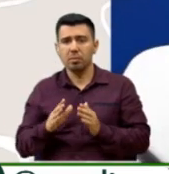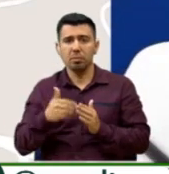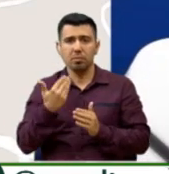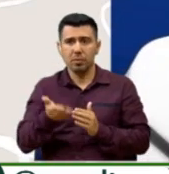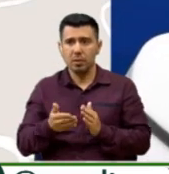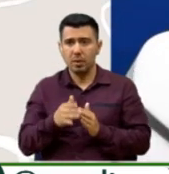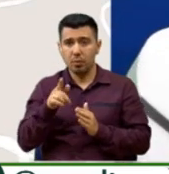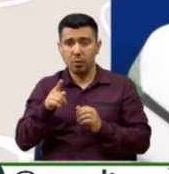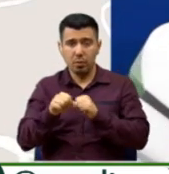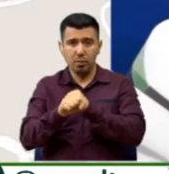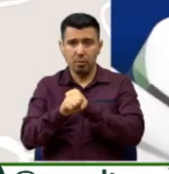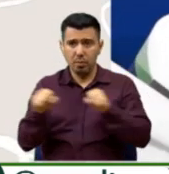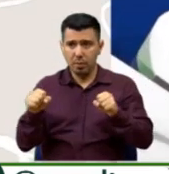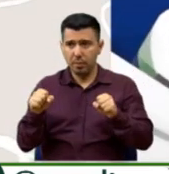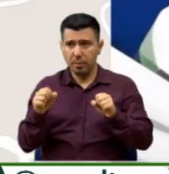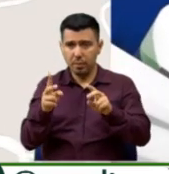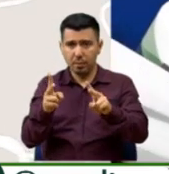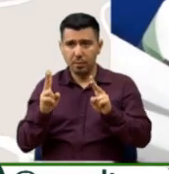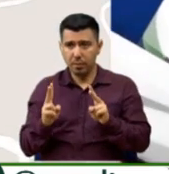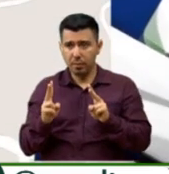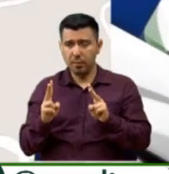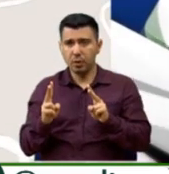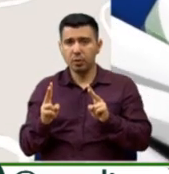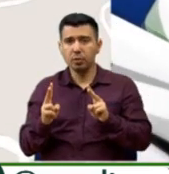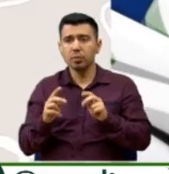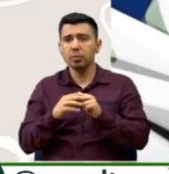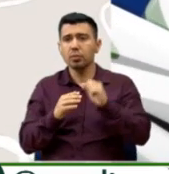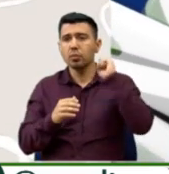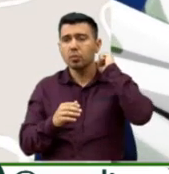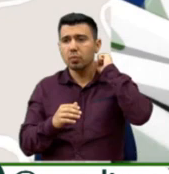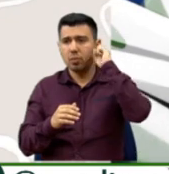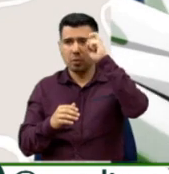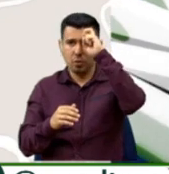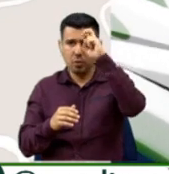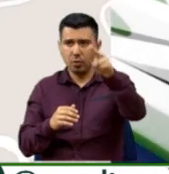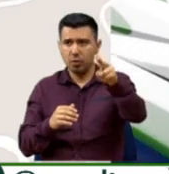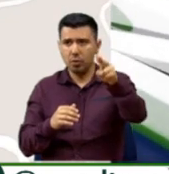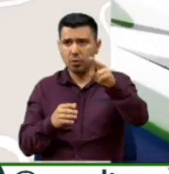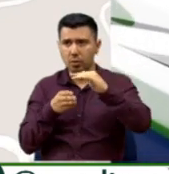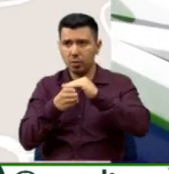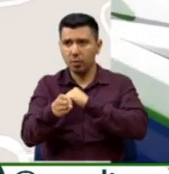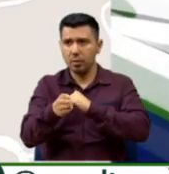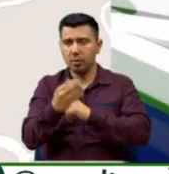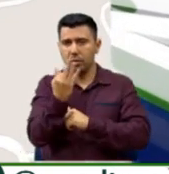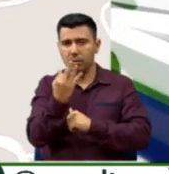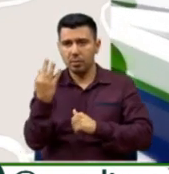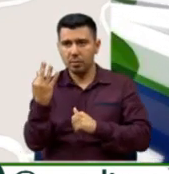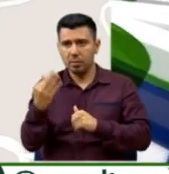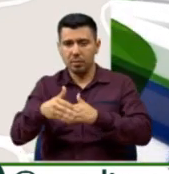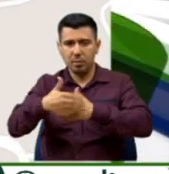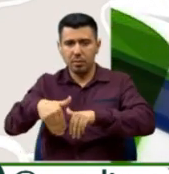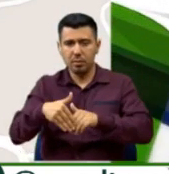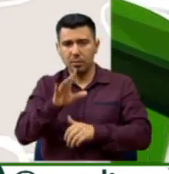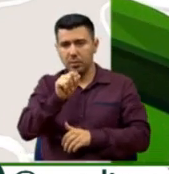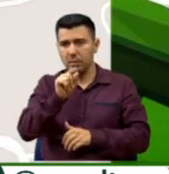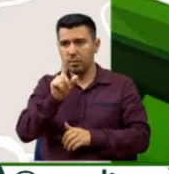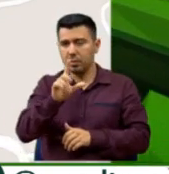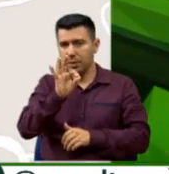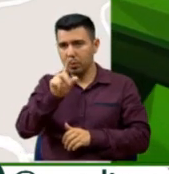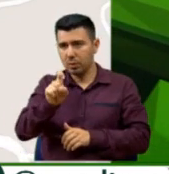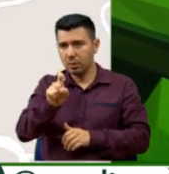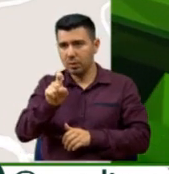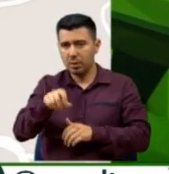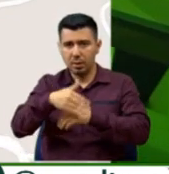Después de la implosión, sentido sur-norte, autopista, acceso carrera 33, calle 56,